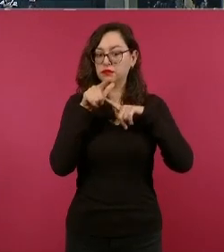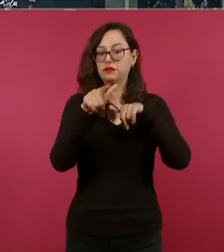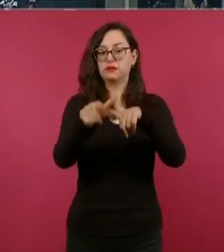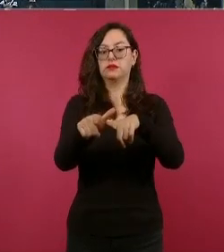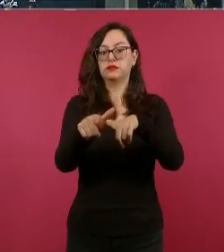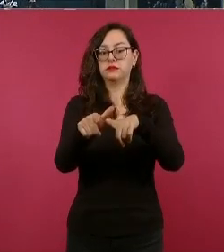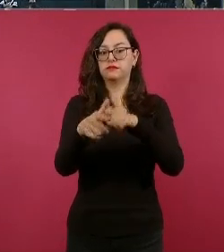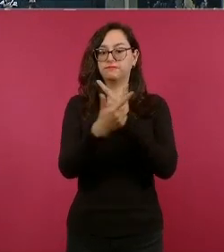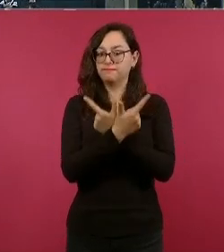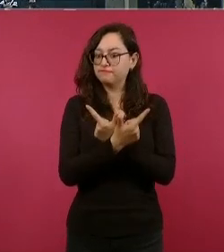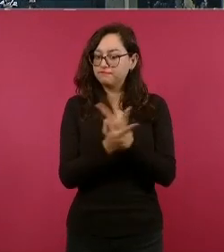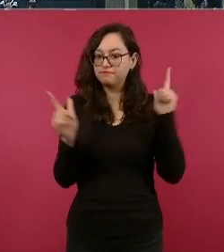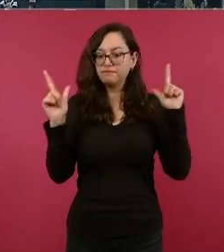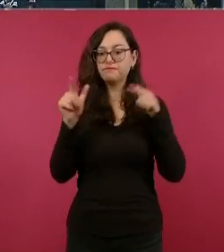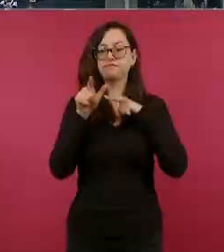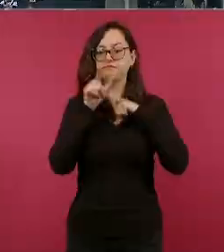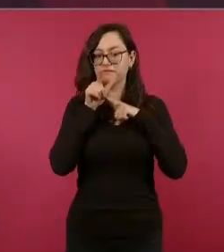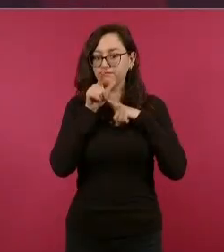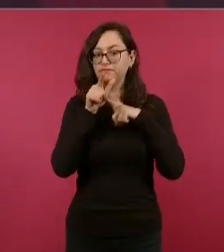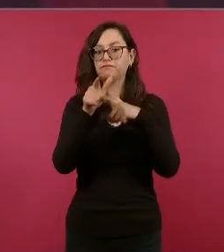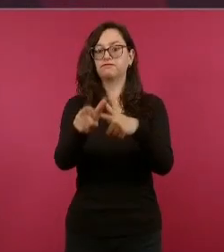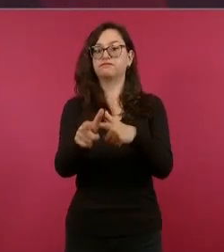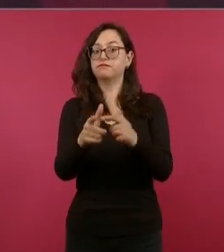libre, soberano,